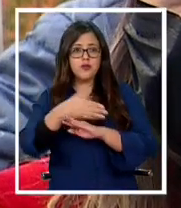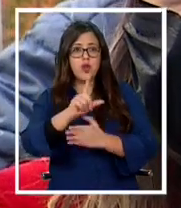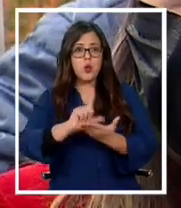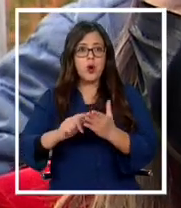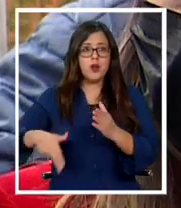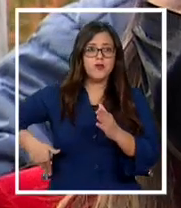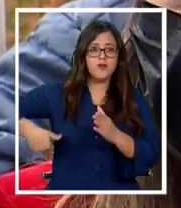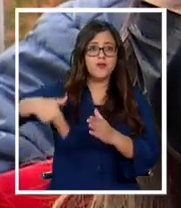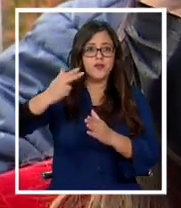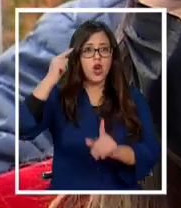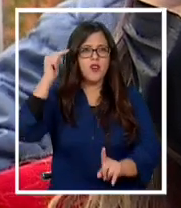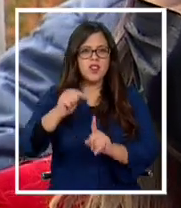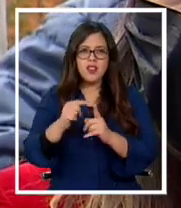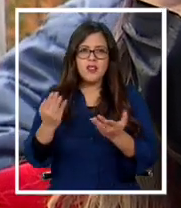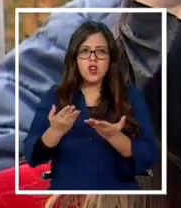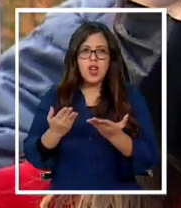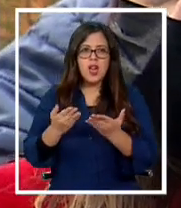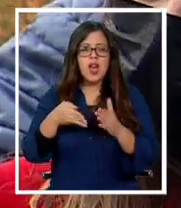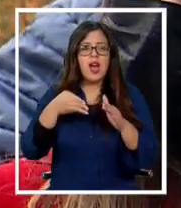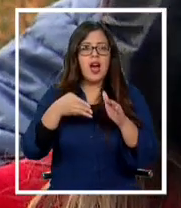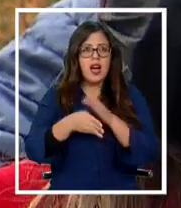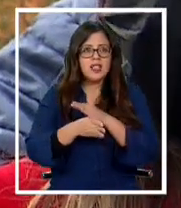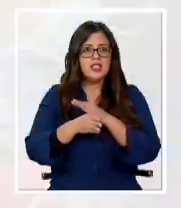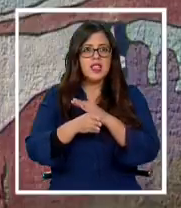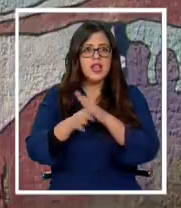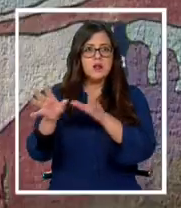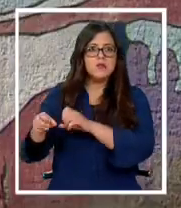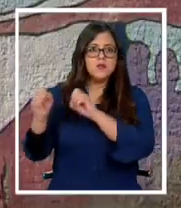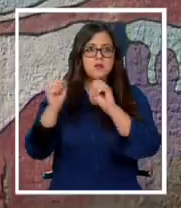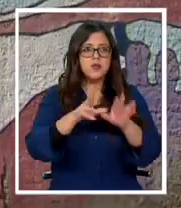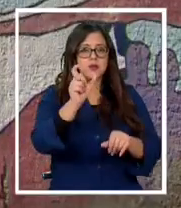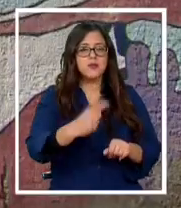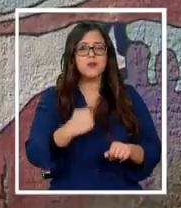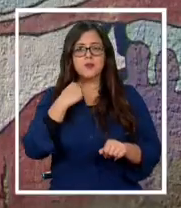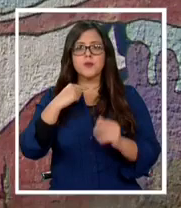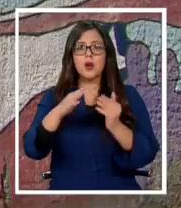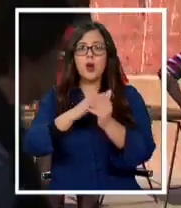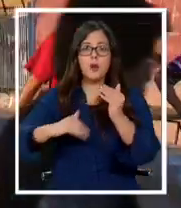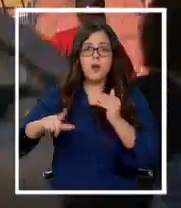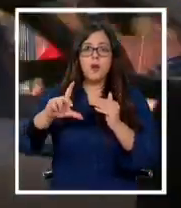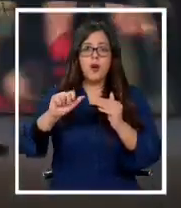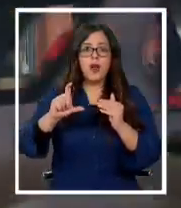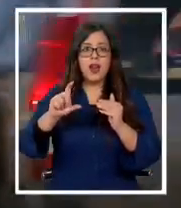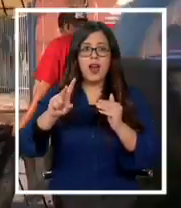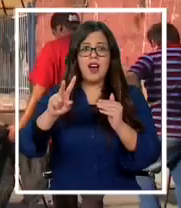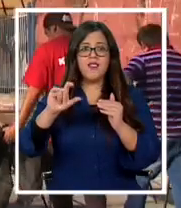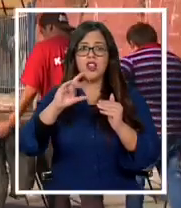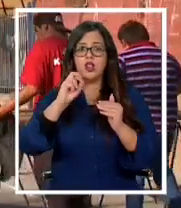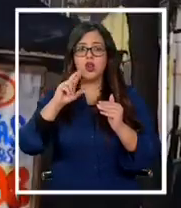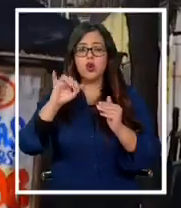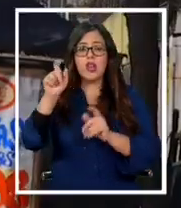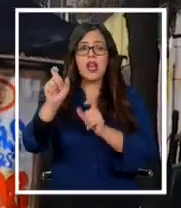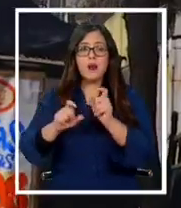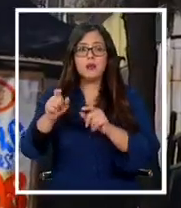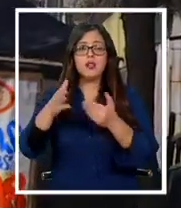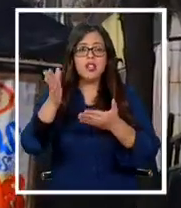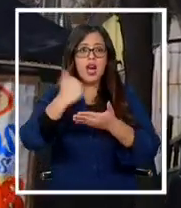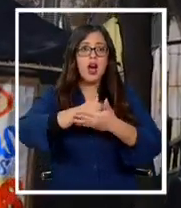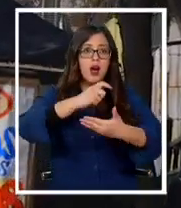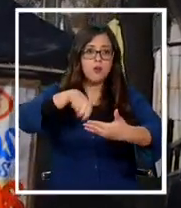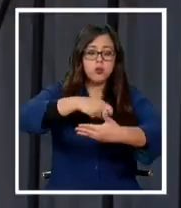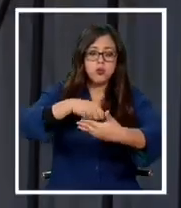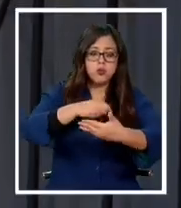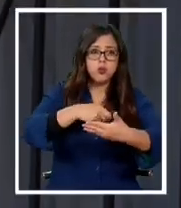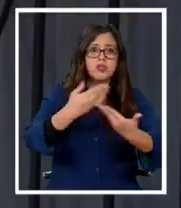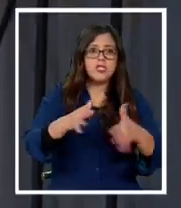armados con la finalidad de acceder nuevamente a la víctima. En población La Victoria, vecinos realizan con frecuencia ollas comunes y